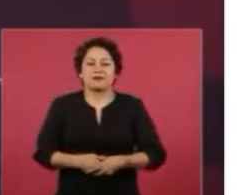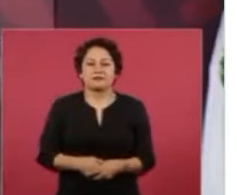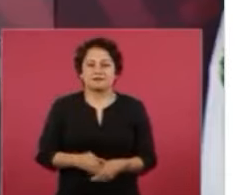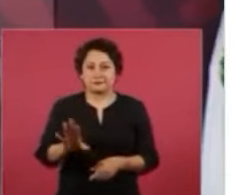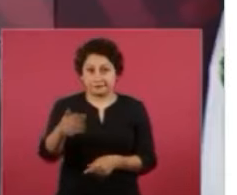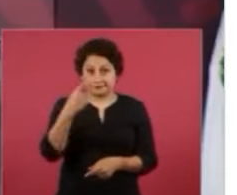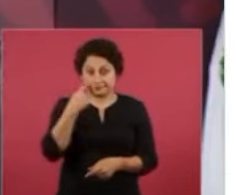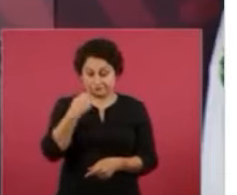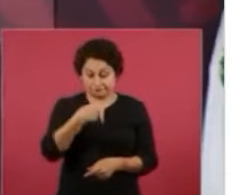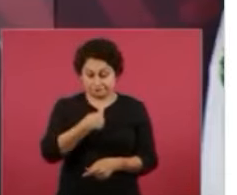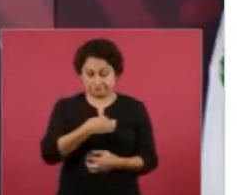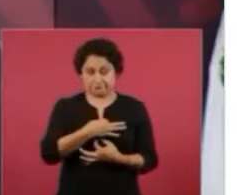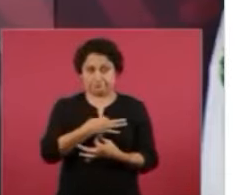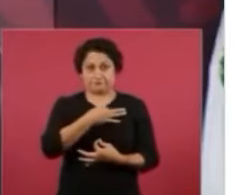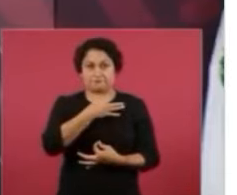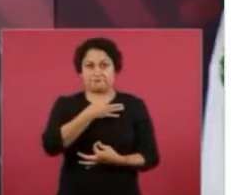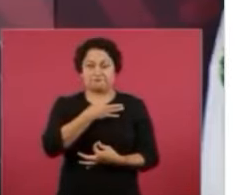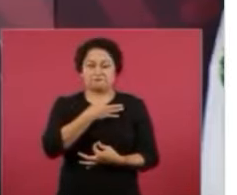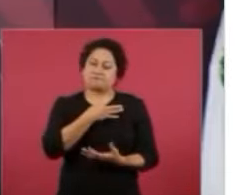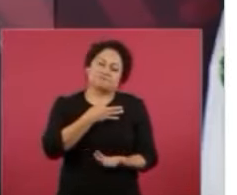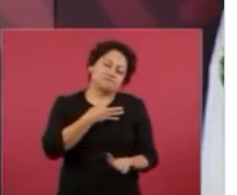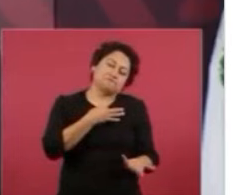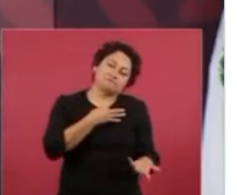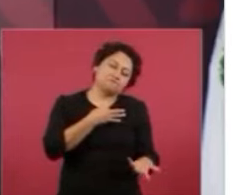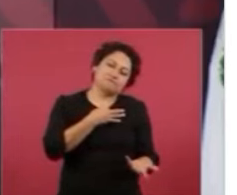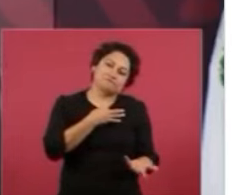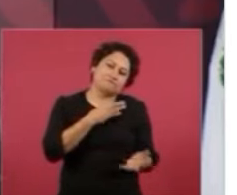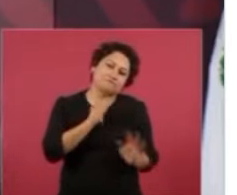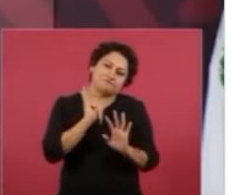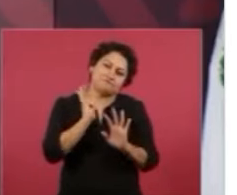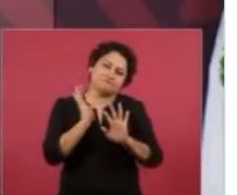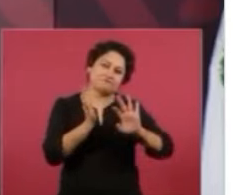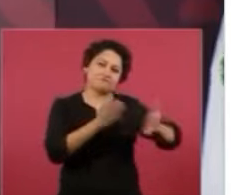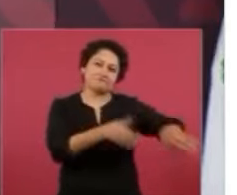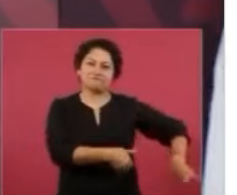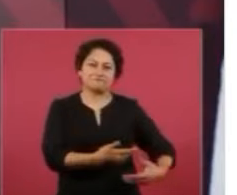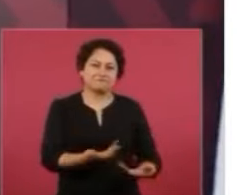ya no necesariamente entonces este